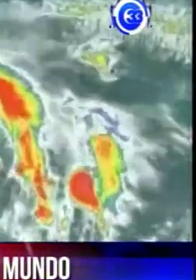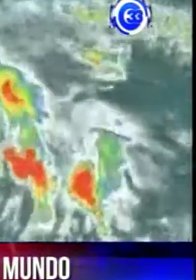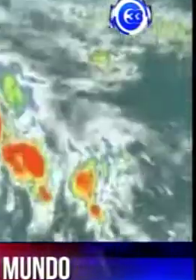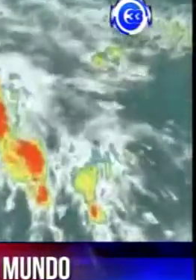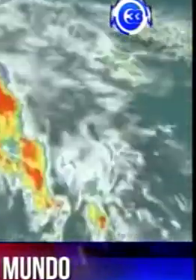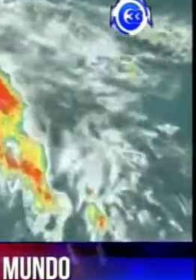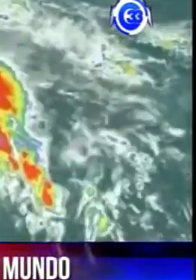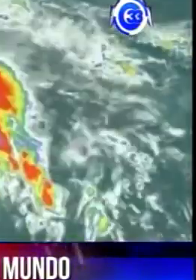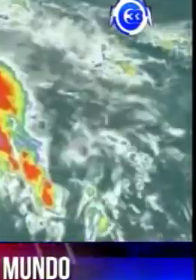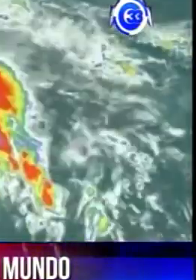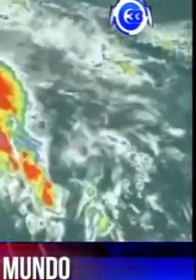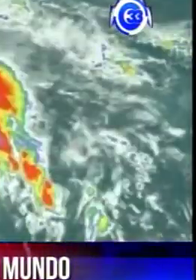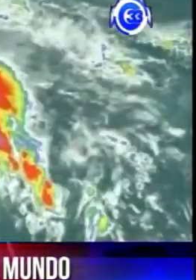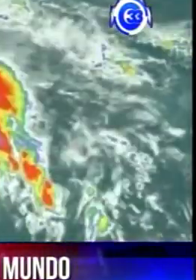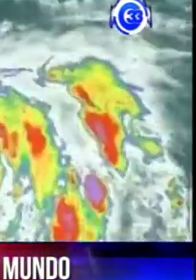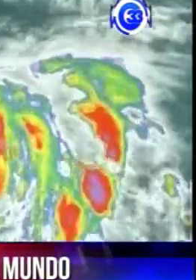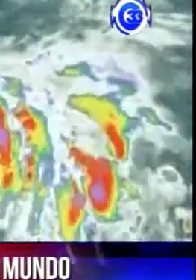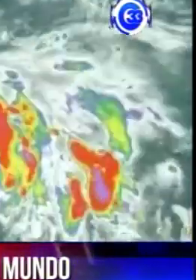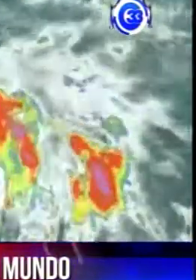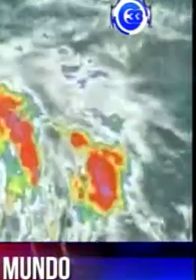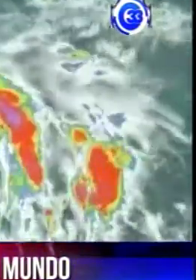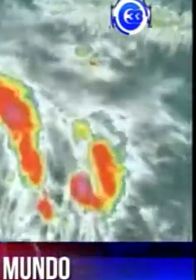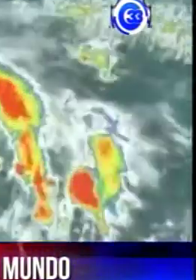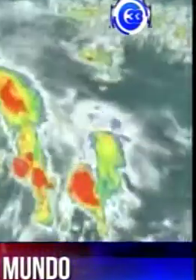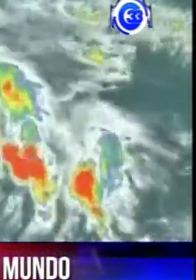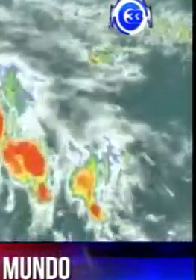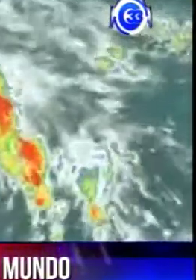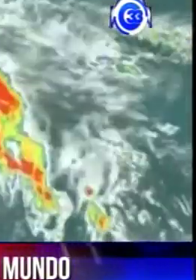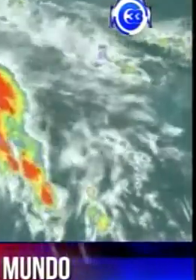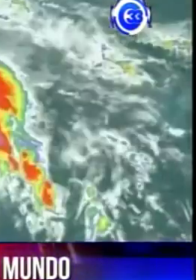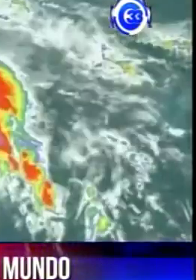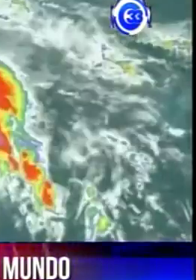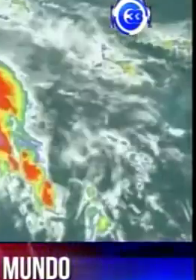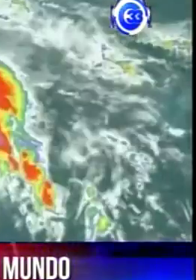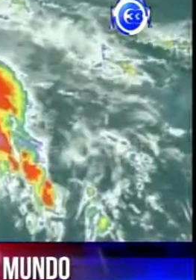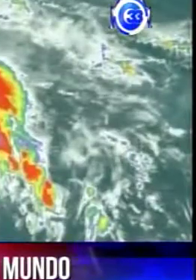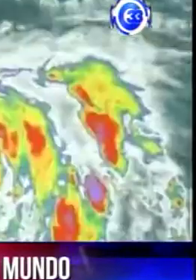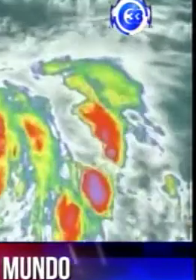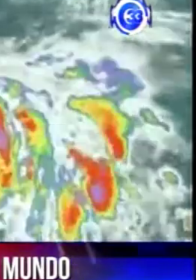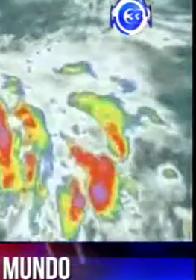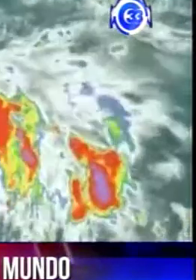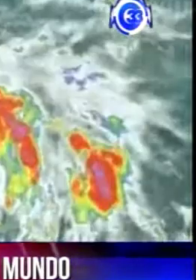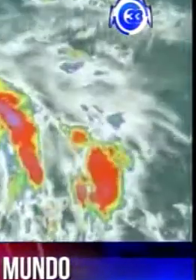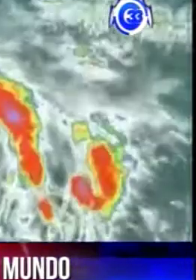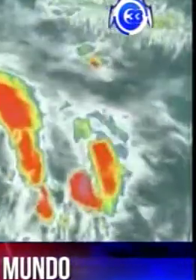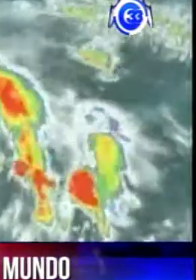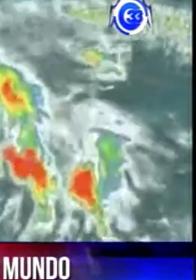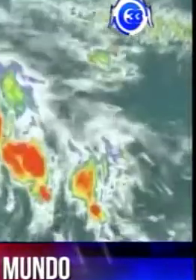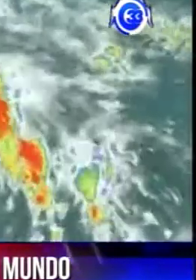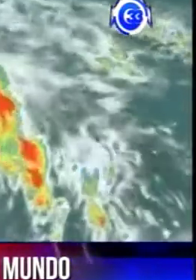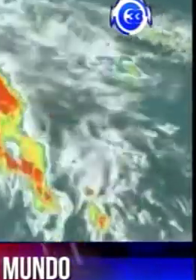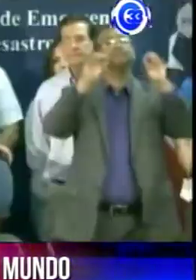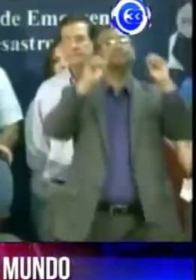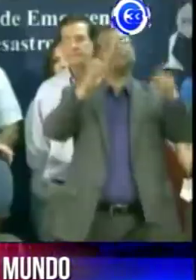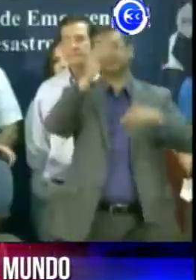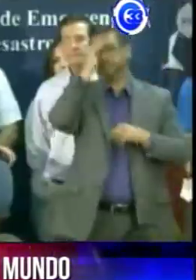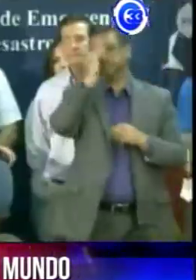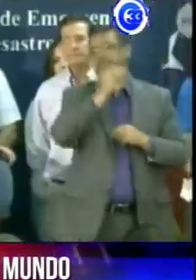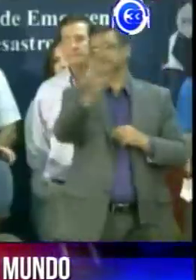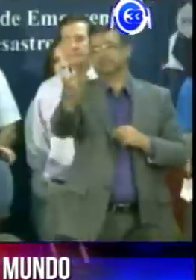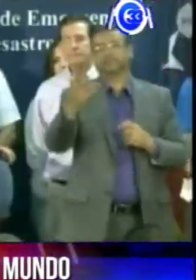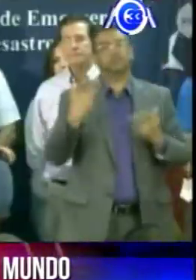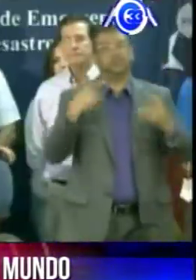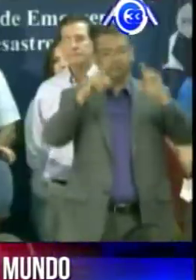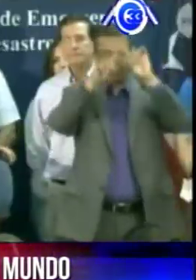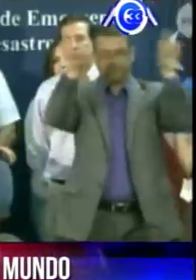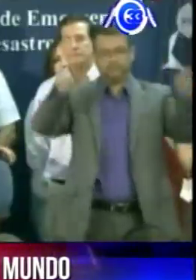que este martes azote las Antillas Menores para luego hacerlo sobre Puerto Rico, pero como categoría 4. He firmado